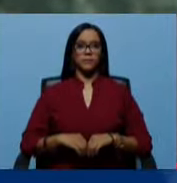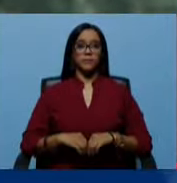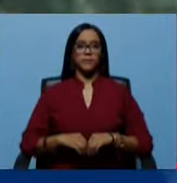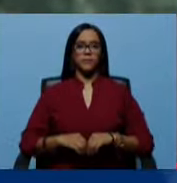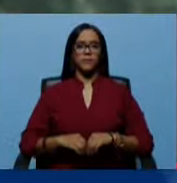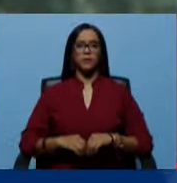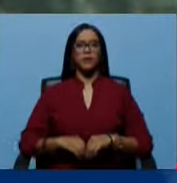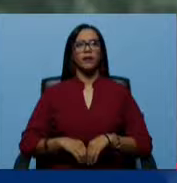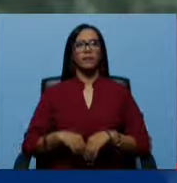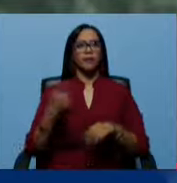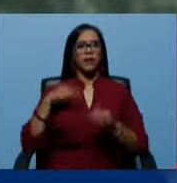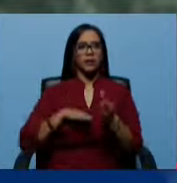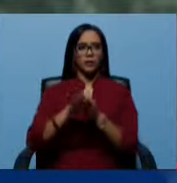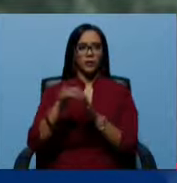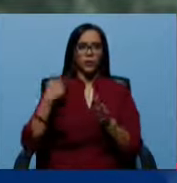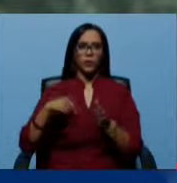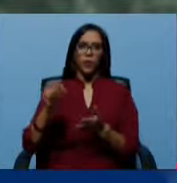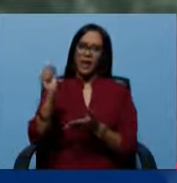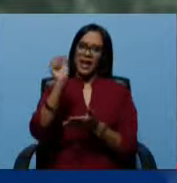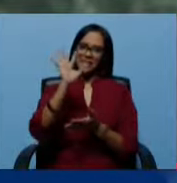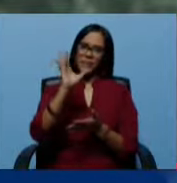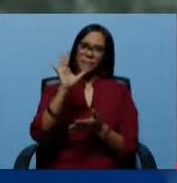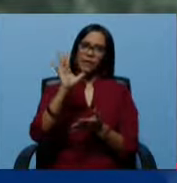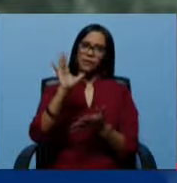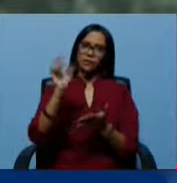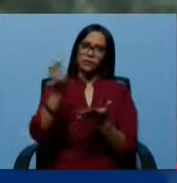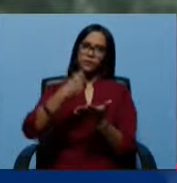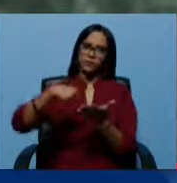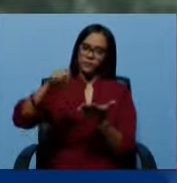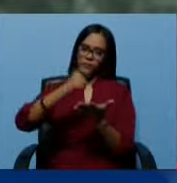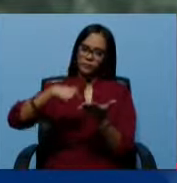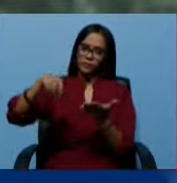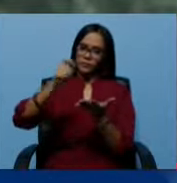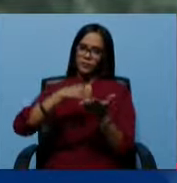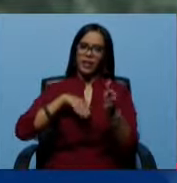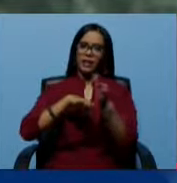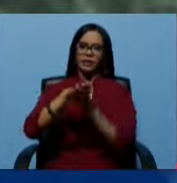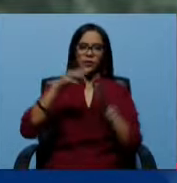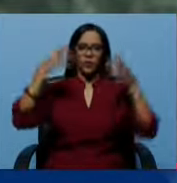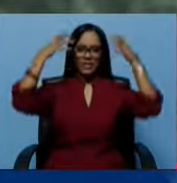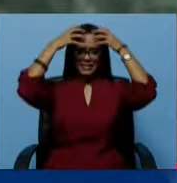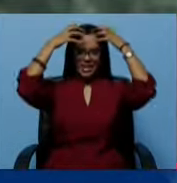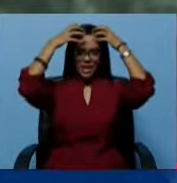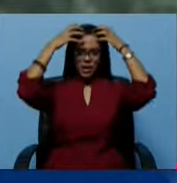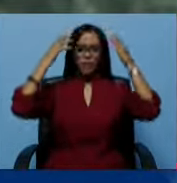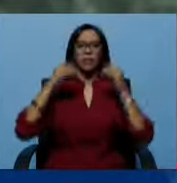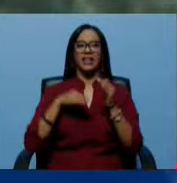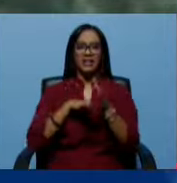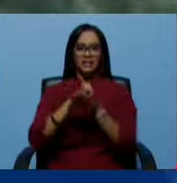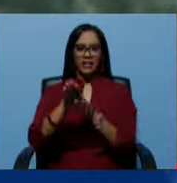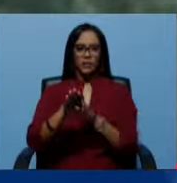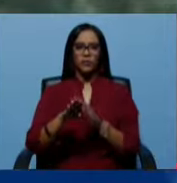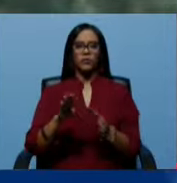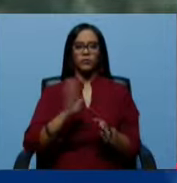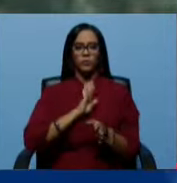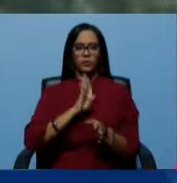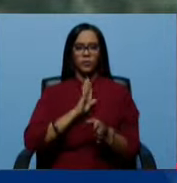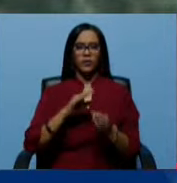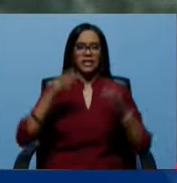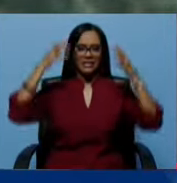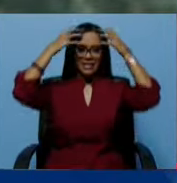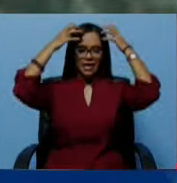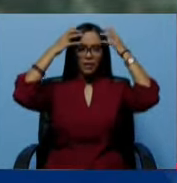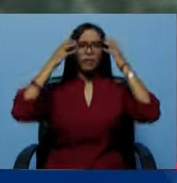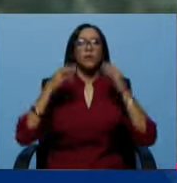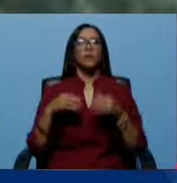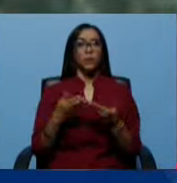manos, la precisión para el desarrollo del cerebro, el desarrollo pleno del cerebro. Por